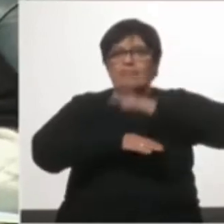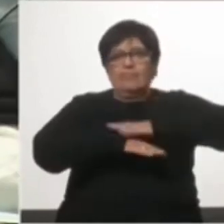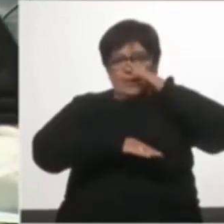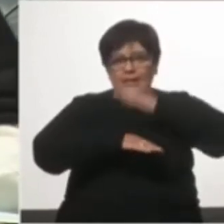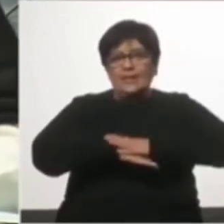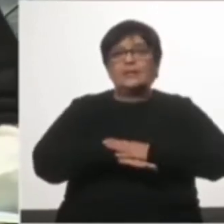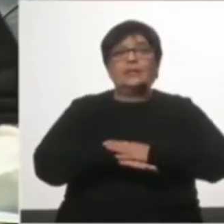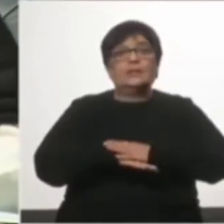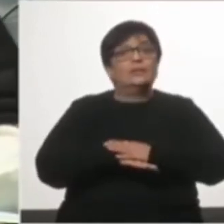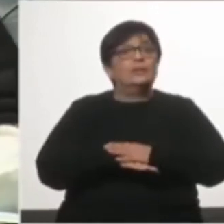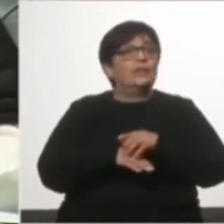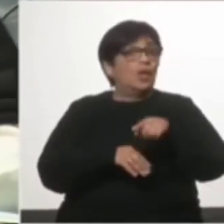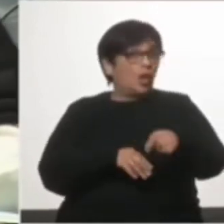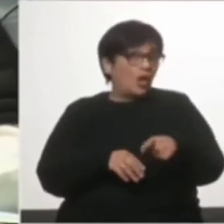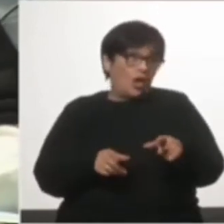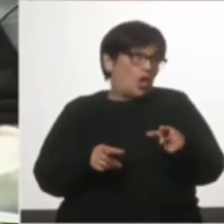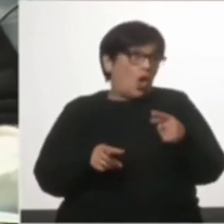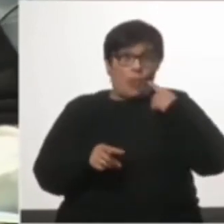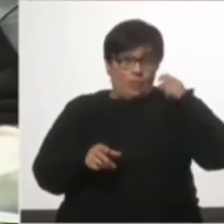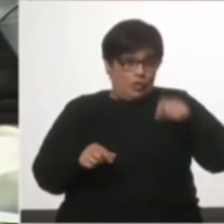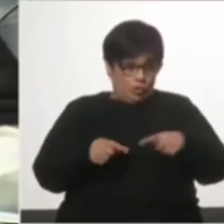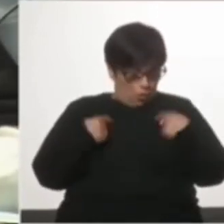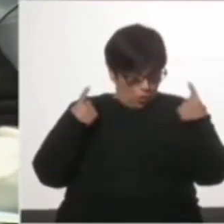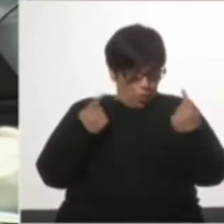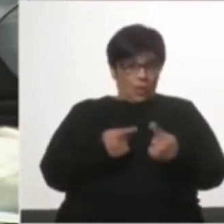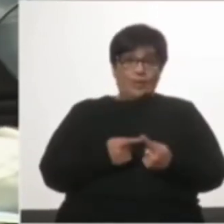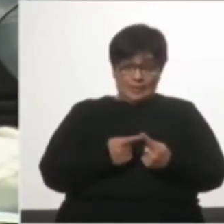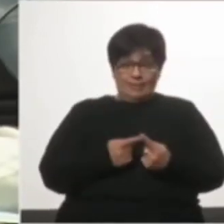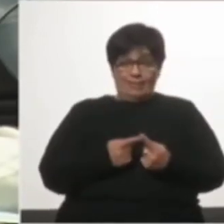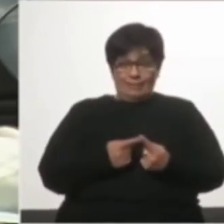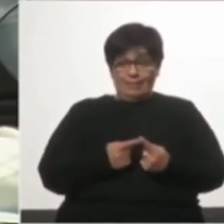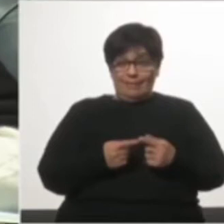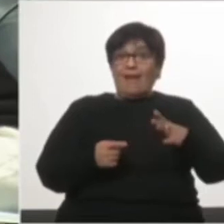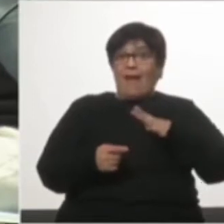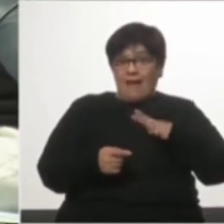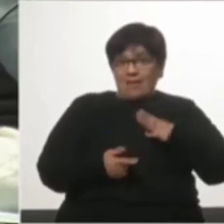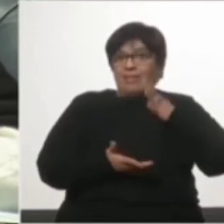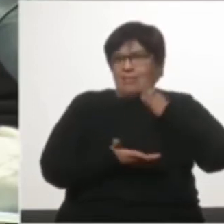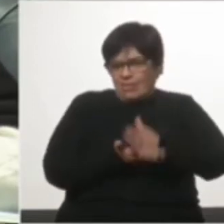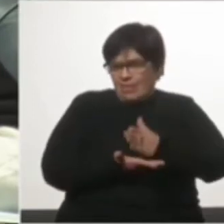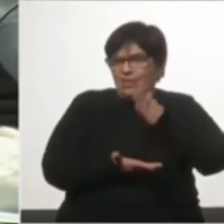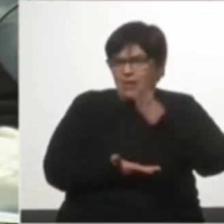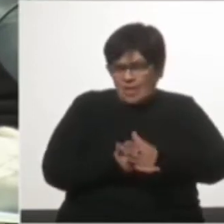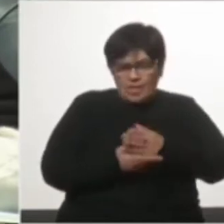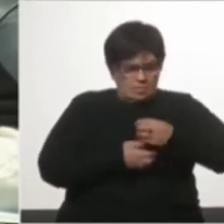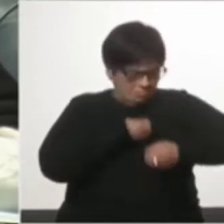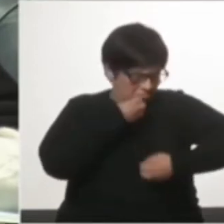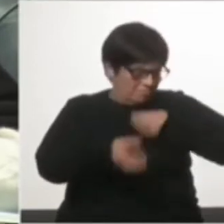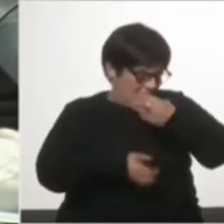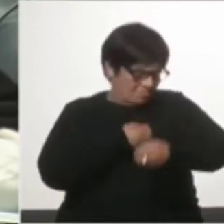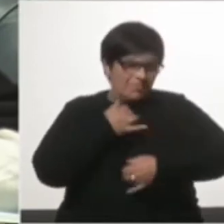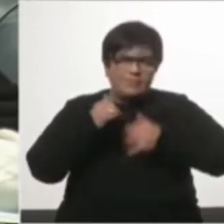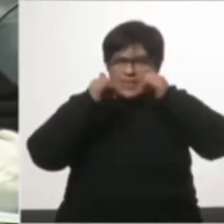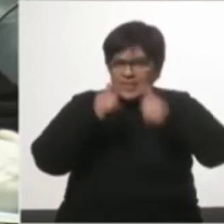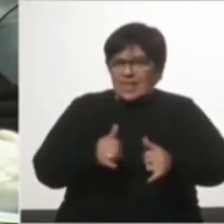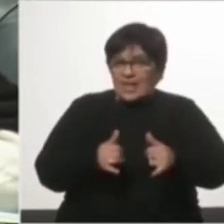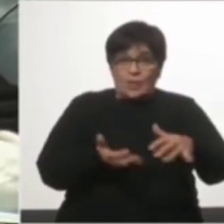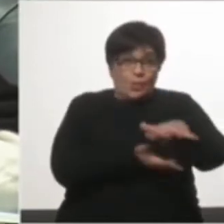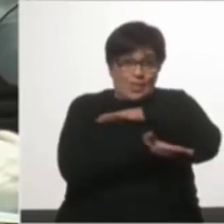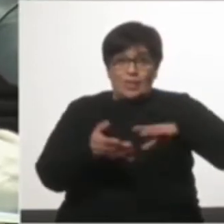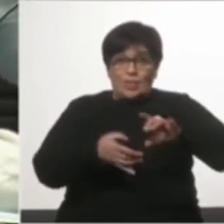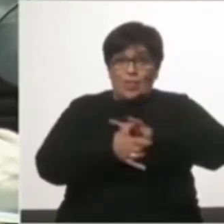responsabilidad, con lo que nosotros pensamos, a lo que tenemos el absoluto derecho a expresar en el marco de una